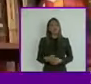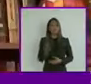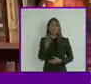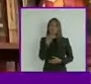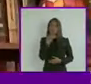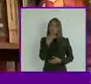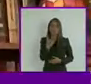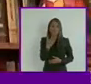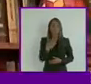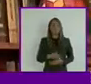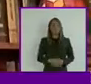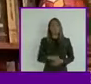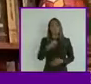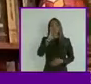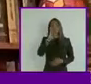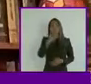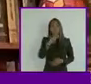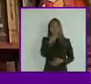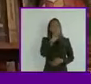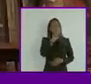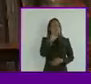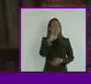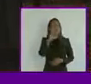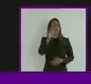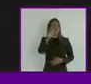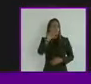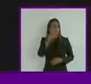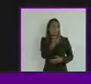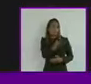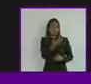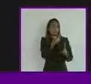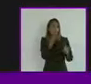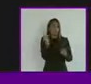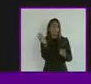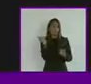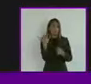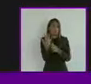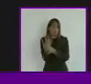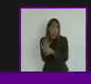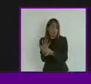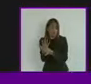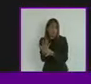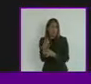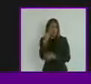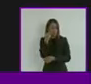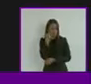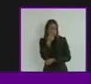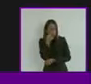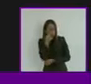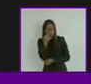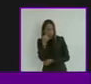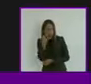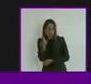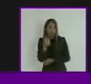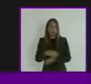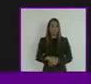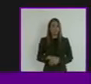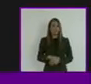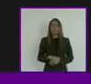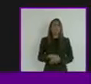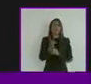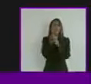Excelente. Mucho, muy bien, mi querida Sua. Estas partes que tú dices y que vas enumerando, si me permites decirlo así, respecto al